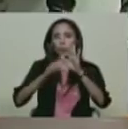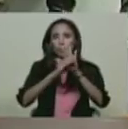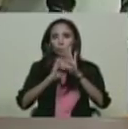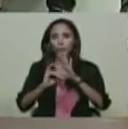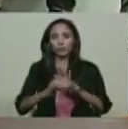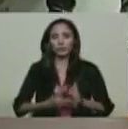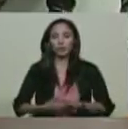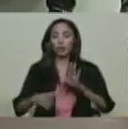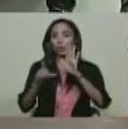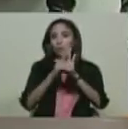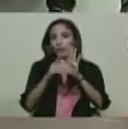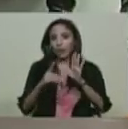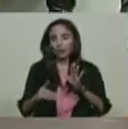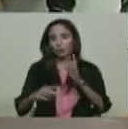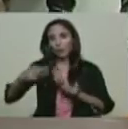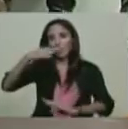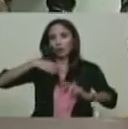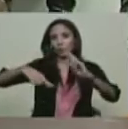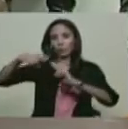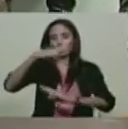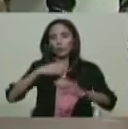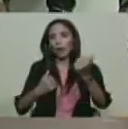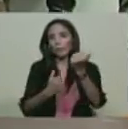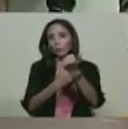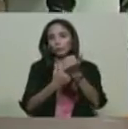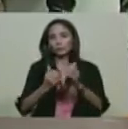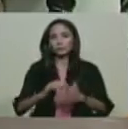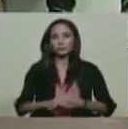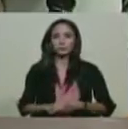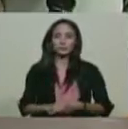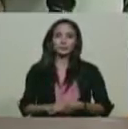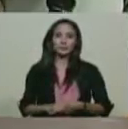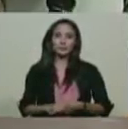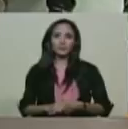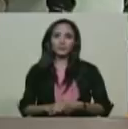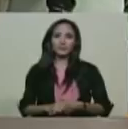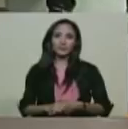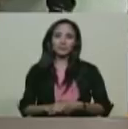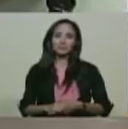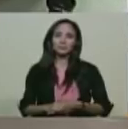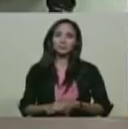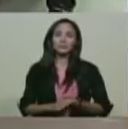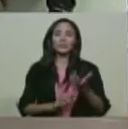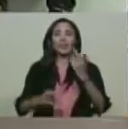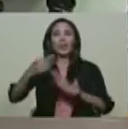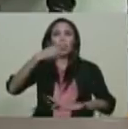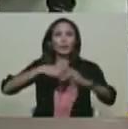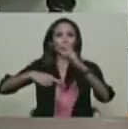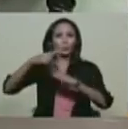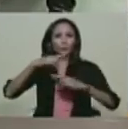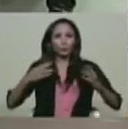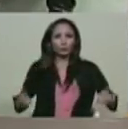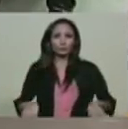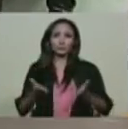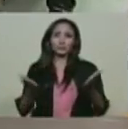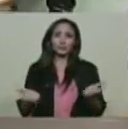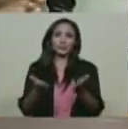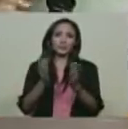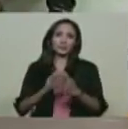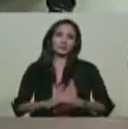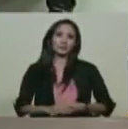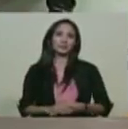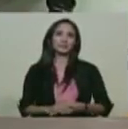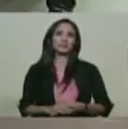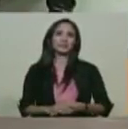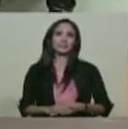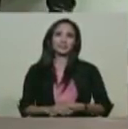es derecho revolucionario, derecho revolucionante. Y ahí está